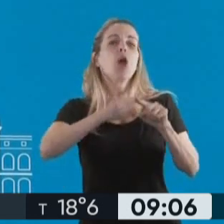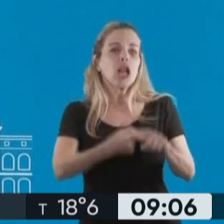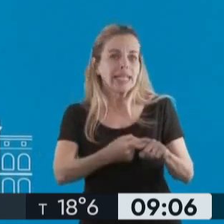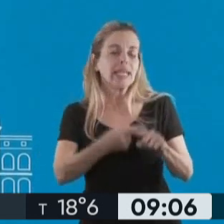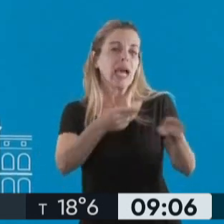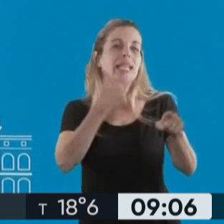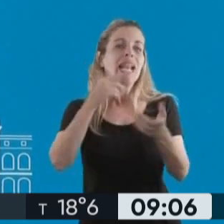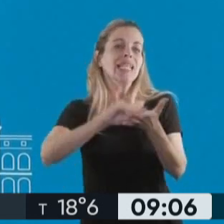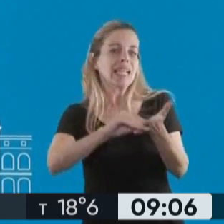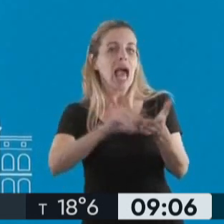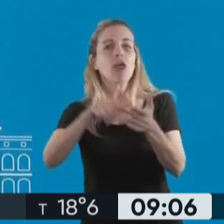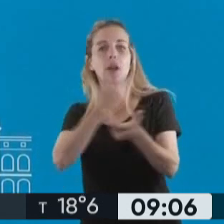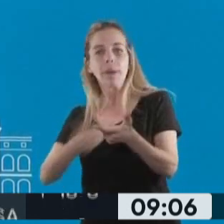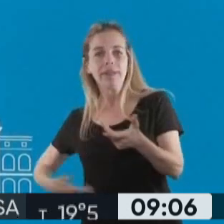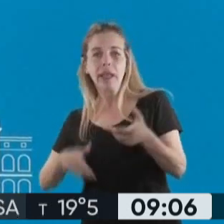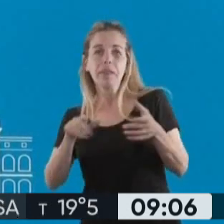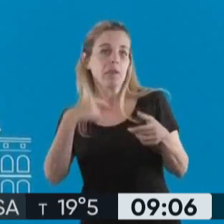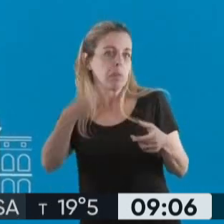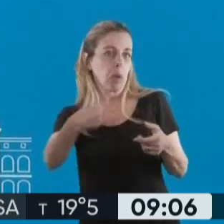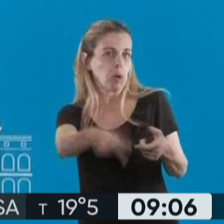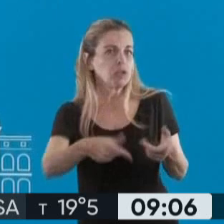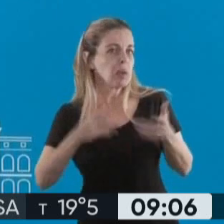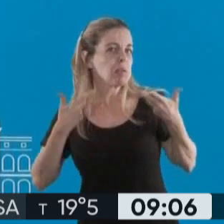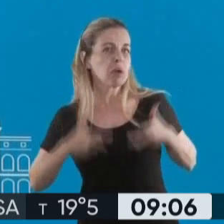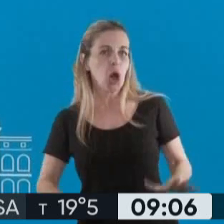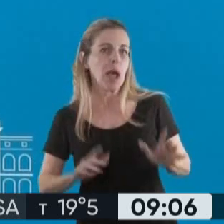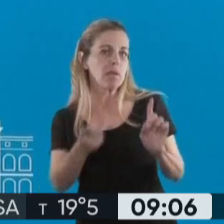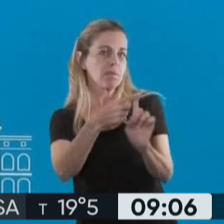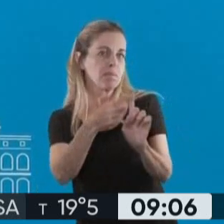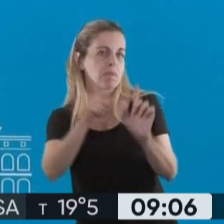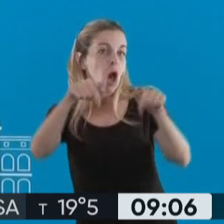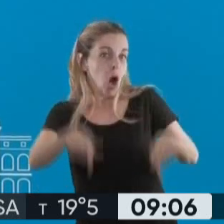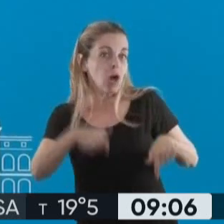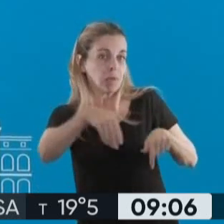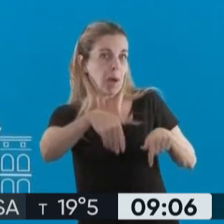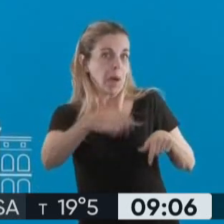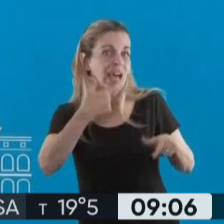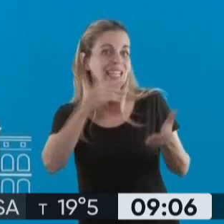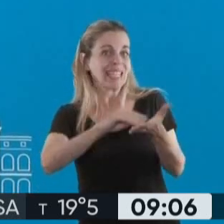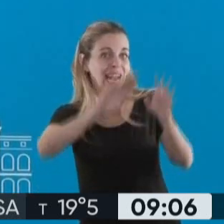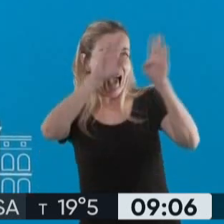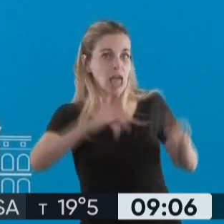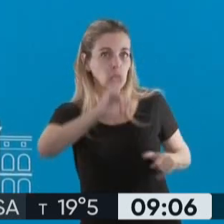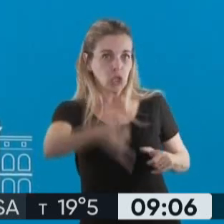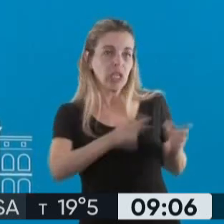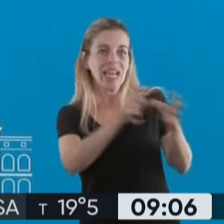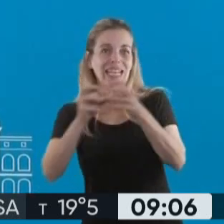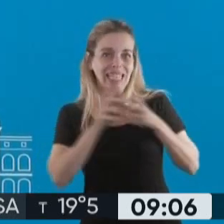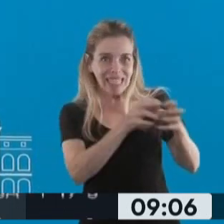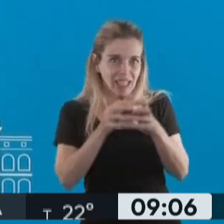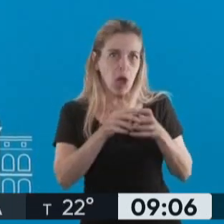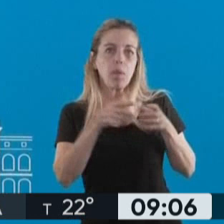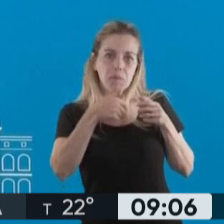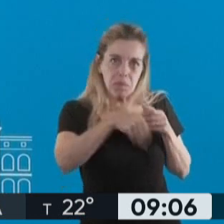Diputados están, como siempre, armoniosas y llevándose adelante, de manera tal que hoy va a haber la sesión en el Senado, va a suceder la sesión en